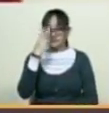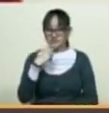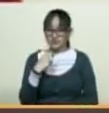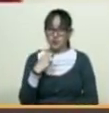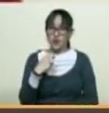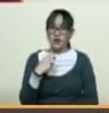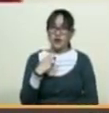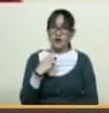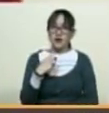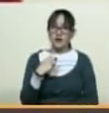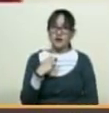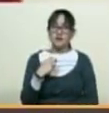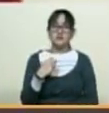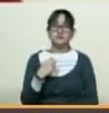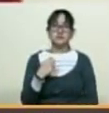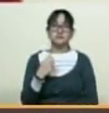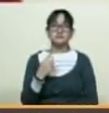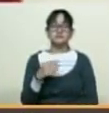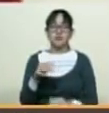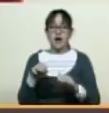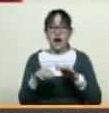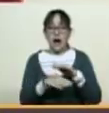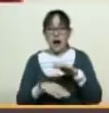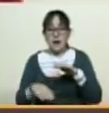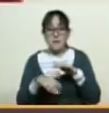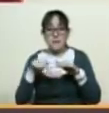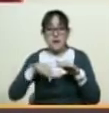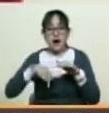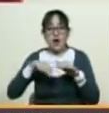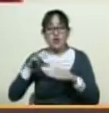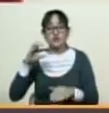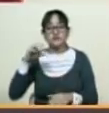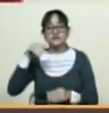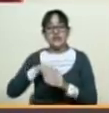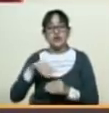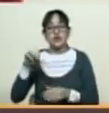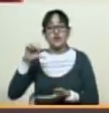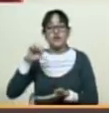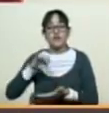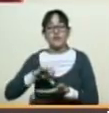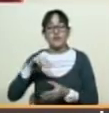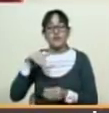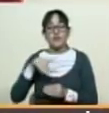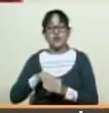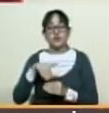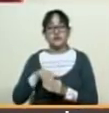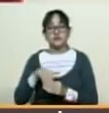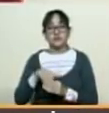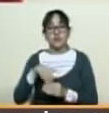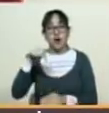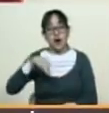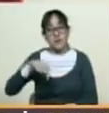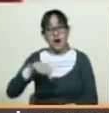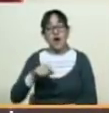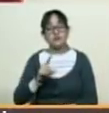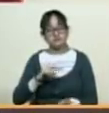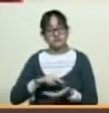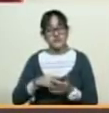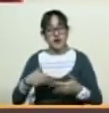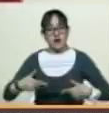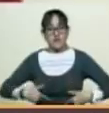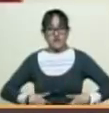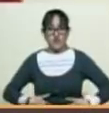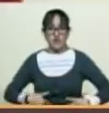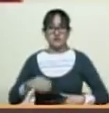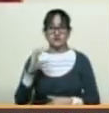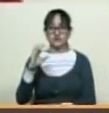visual puedan quedar en las plantas bajas de los centros de votación. Con esto es un esfuerzo que hace el